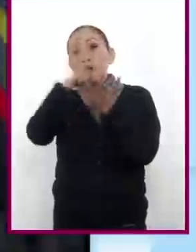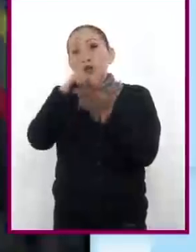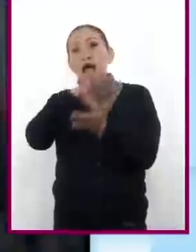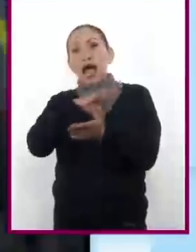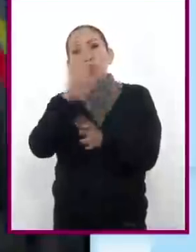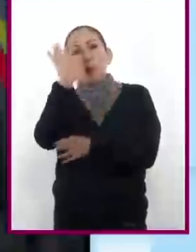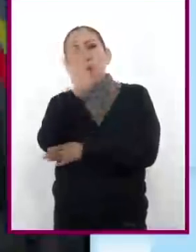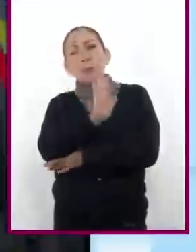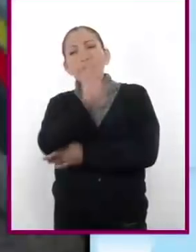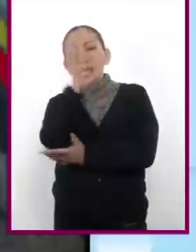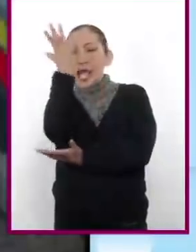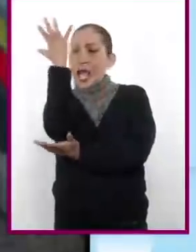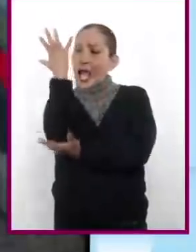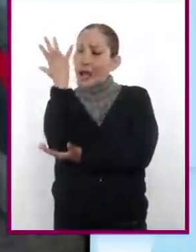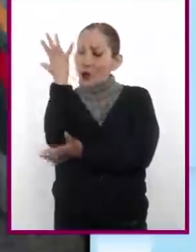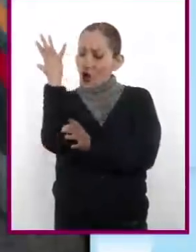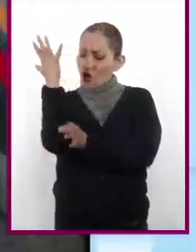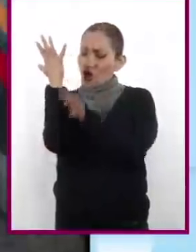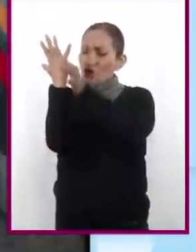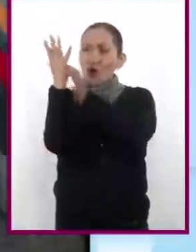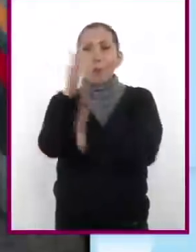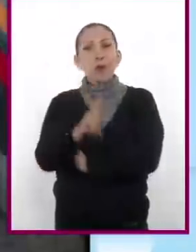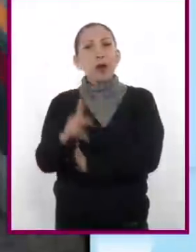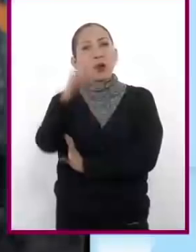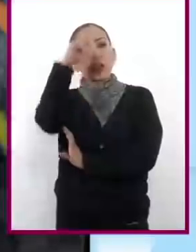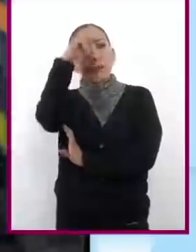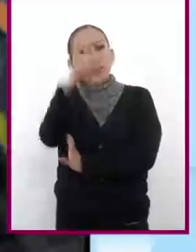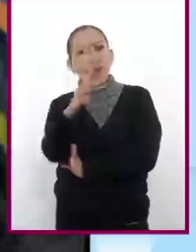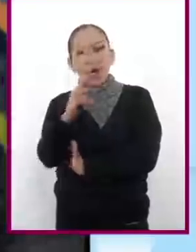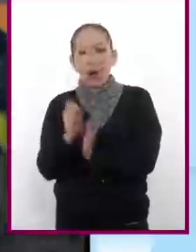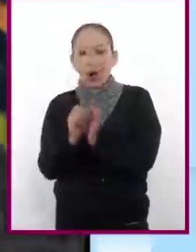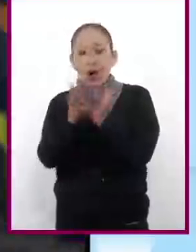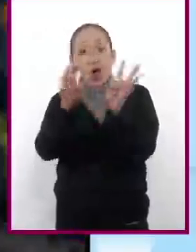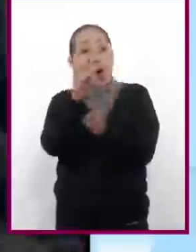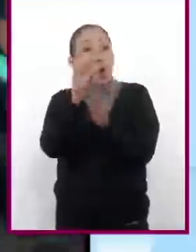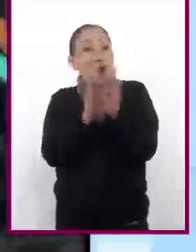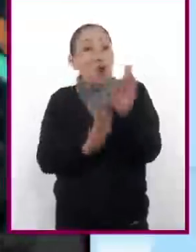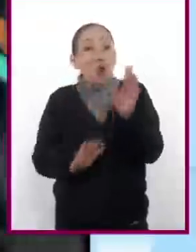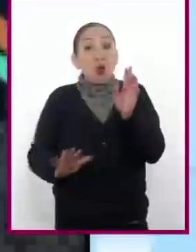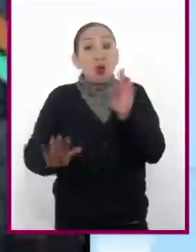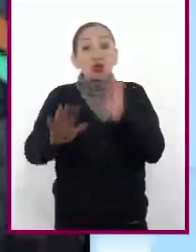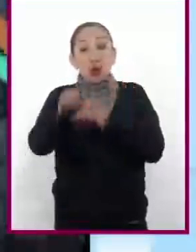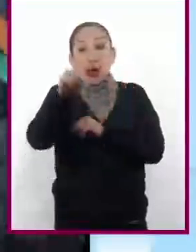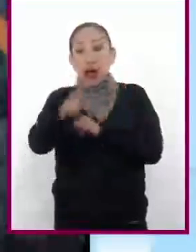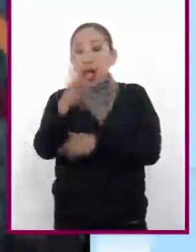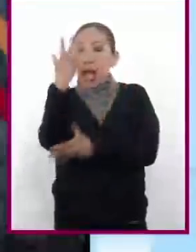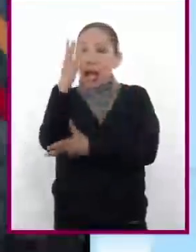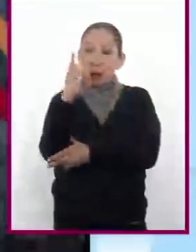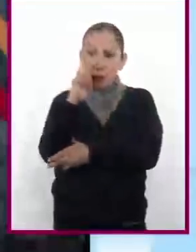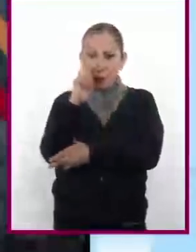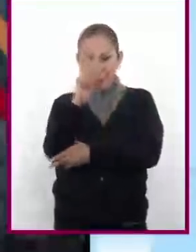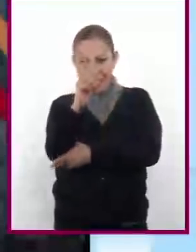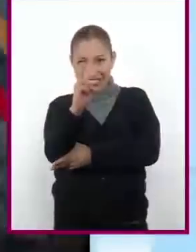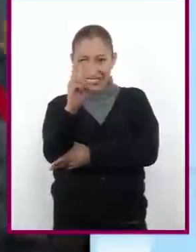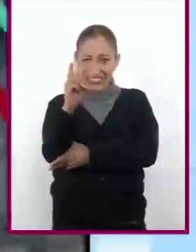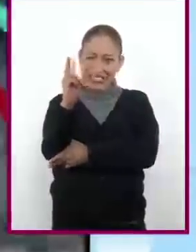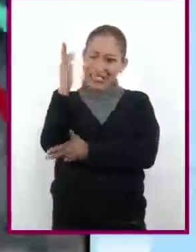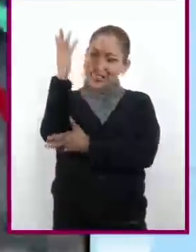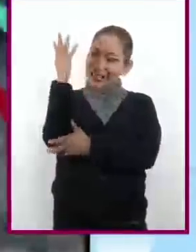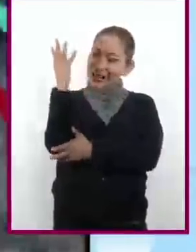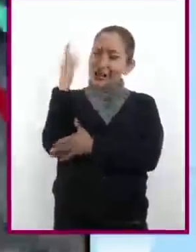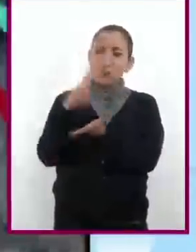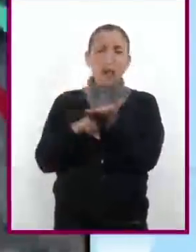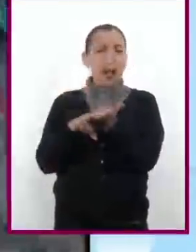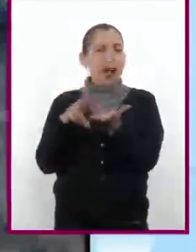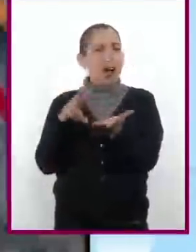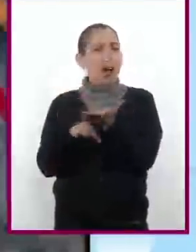árbol de nuestro pueblo mexicano o del mundo. Aquel árbol que tiene un valor